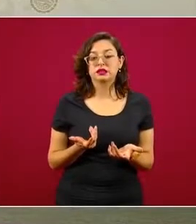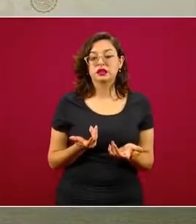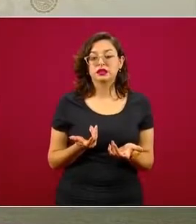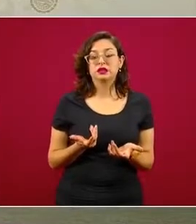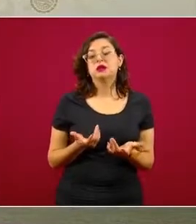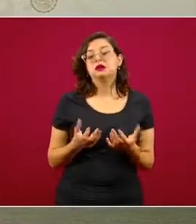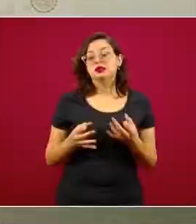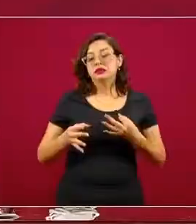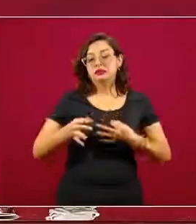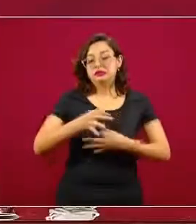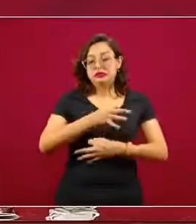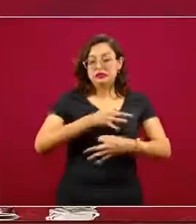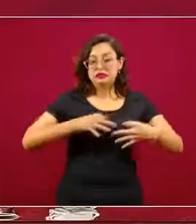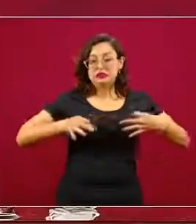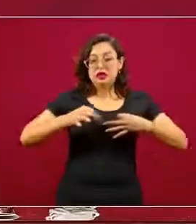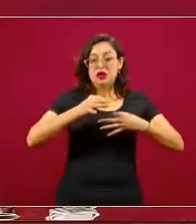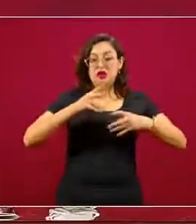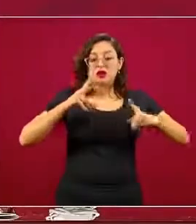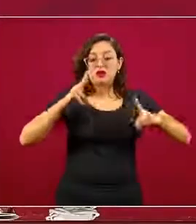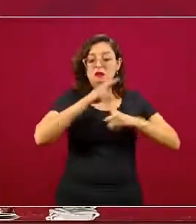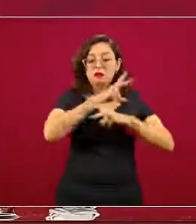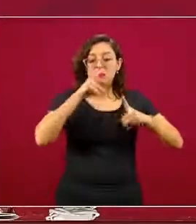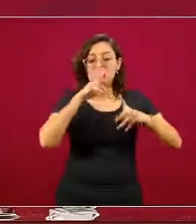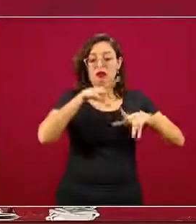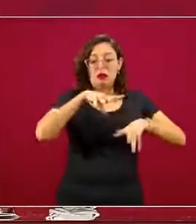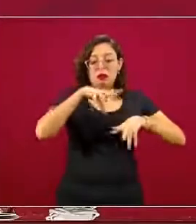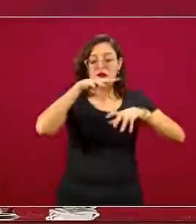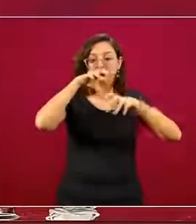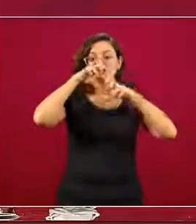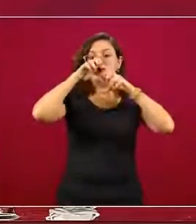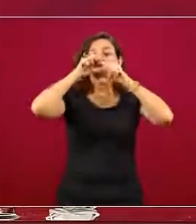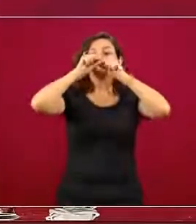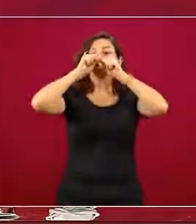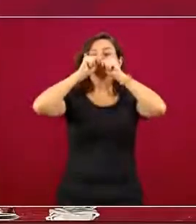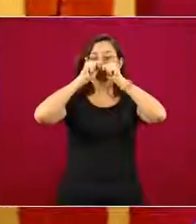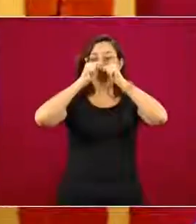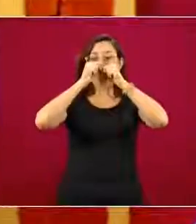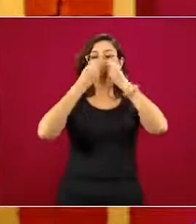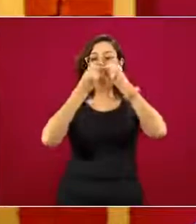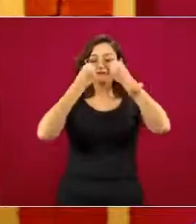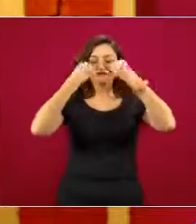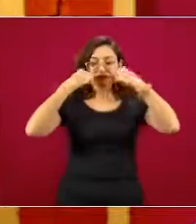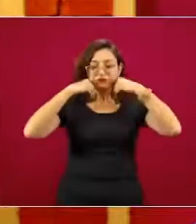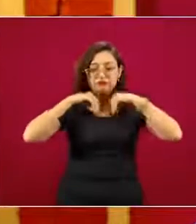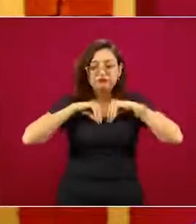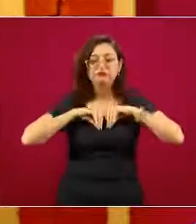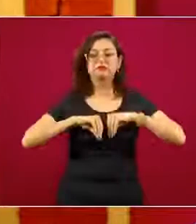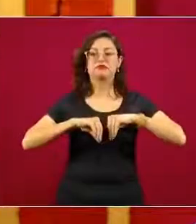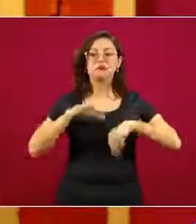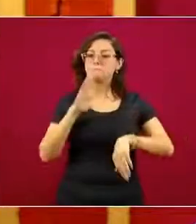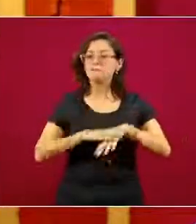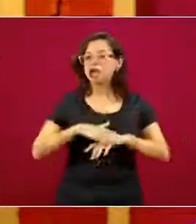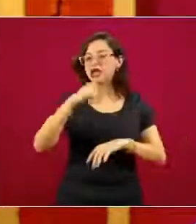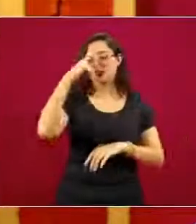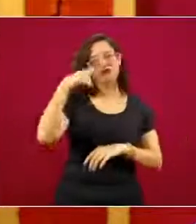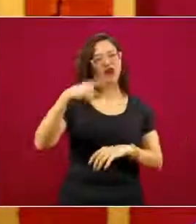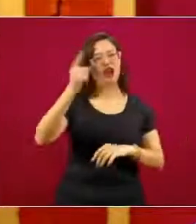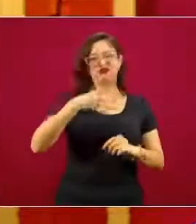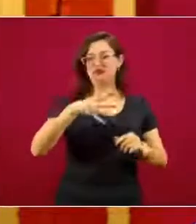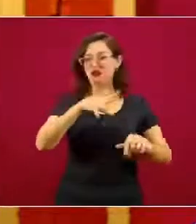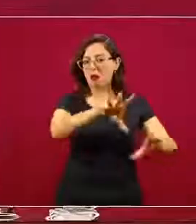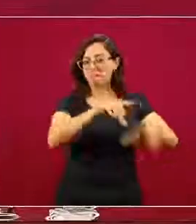de células del aparato respiratorio, se encuentra que es el sitio de mayor afinidad. Y aunque